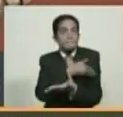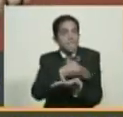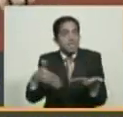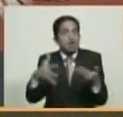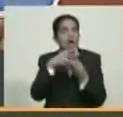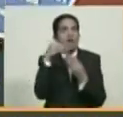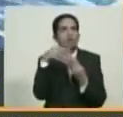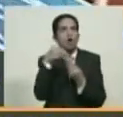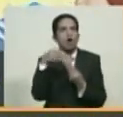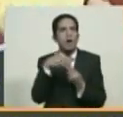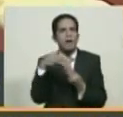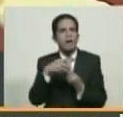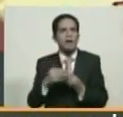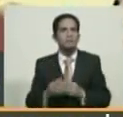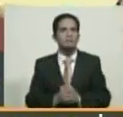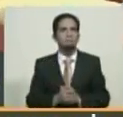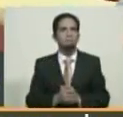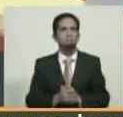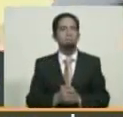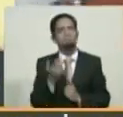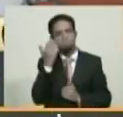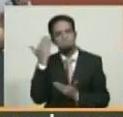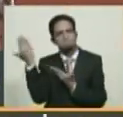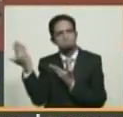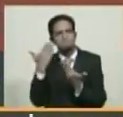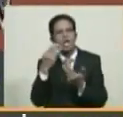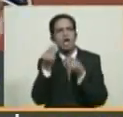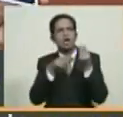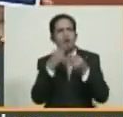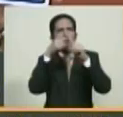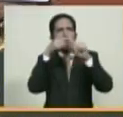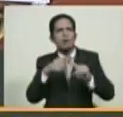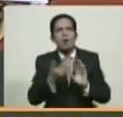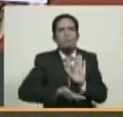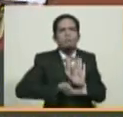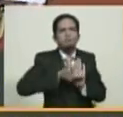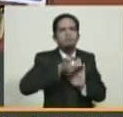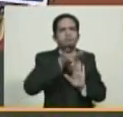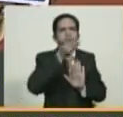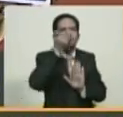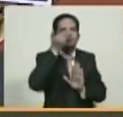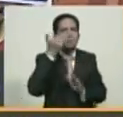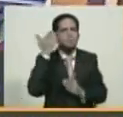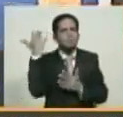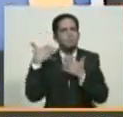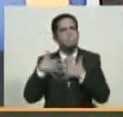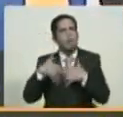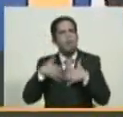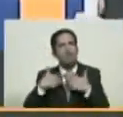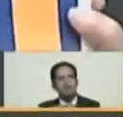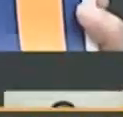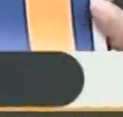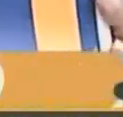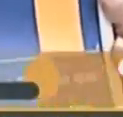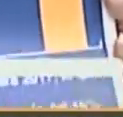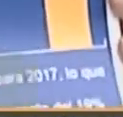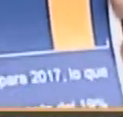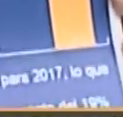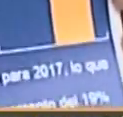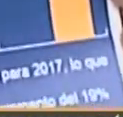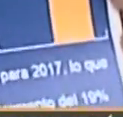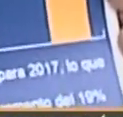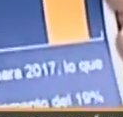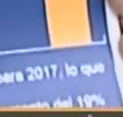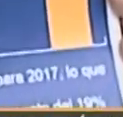dólares. Quiero por favor la cifra de cómo ha aumentado la producción de cocaína en Colombia desde el año